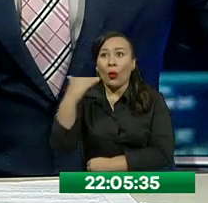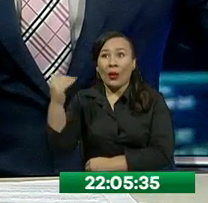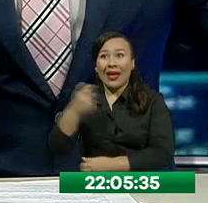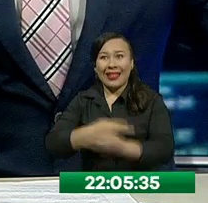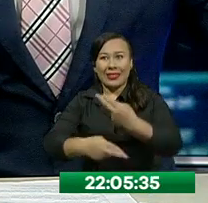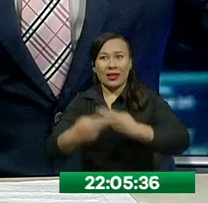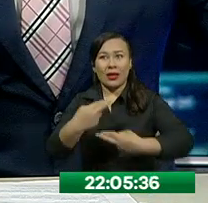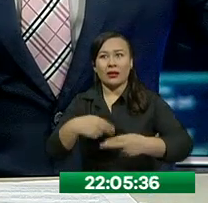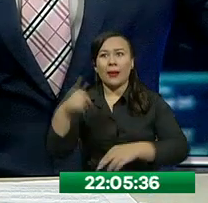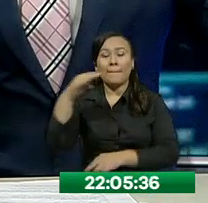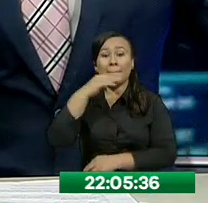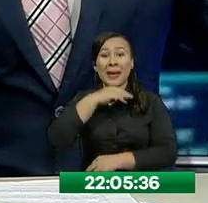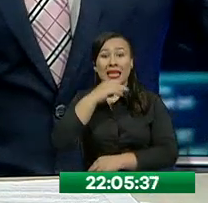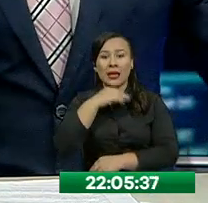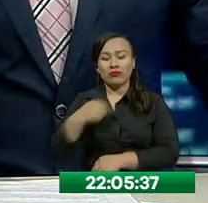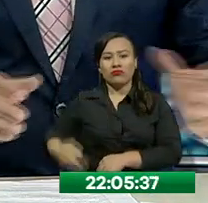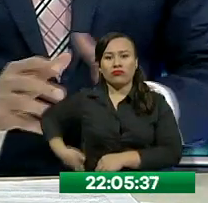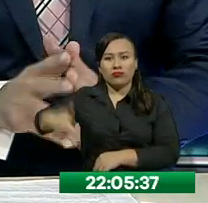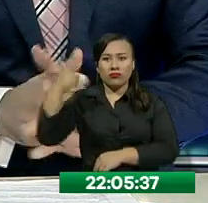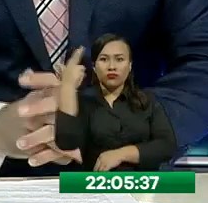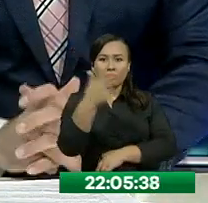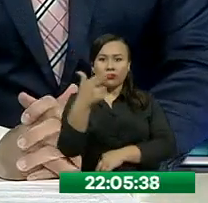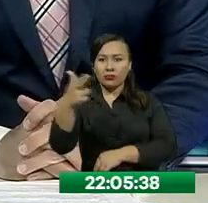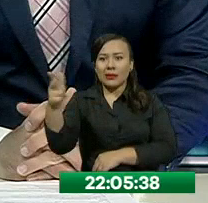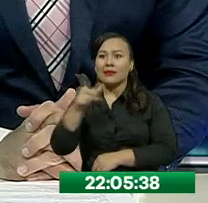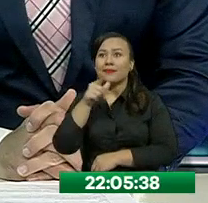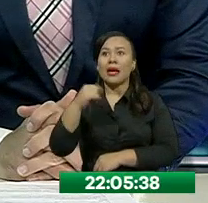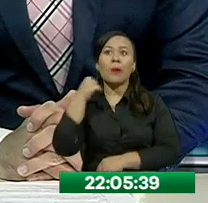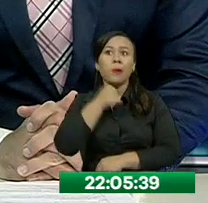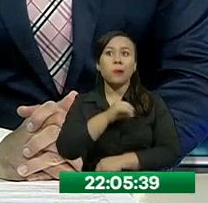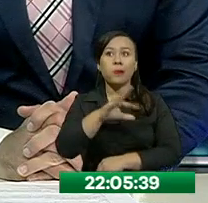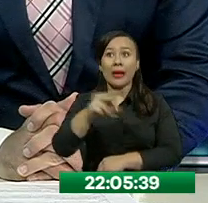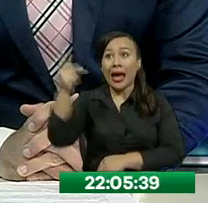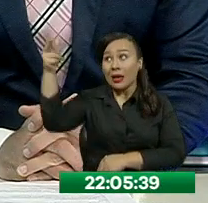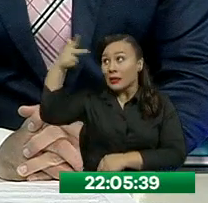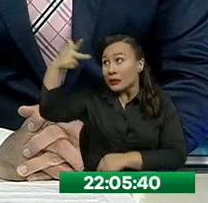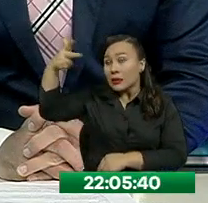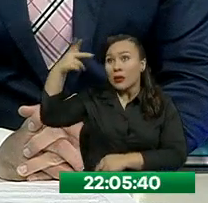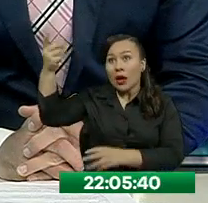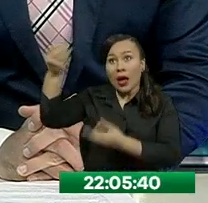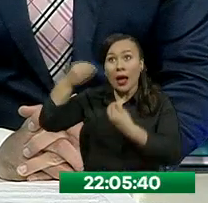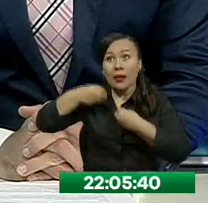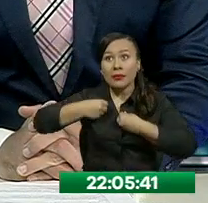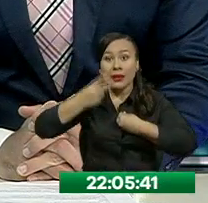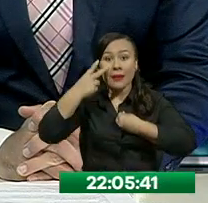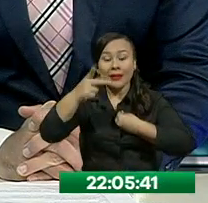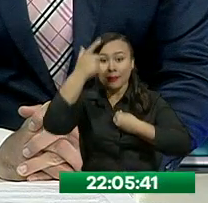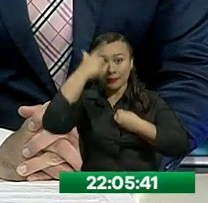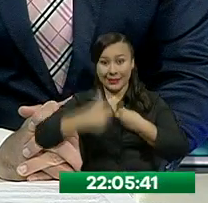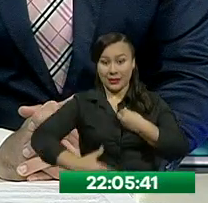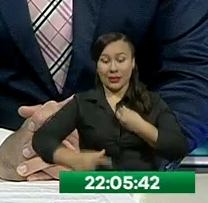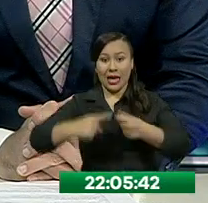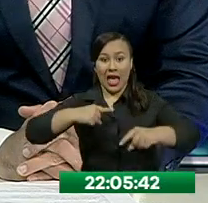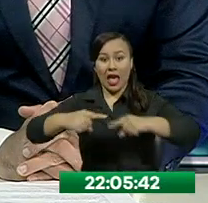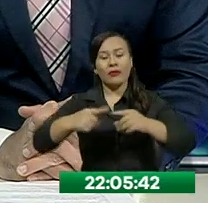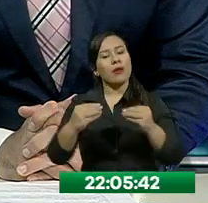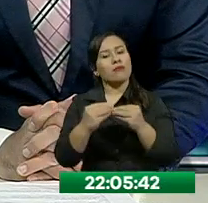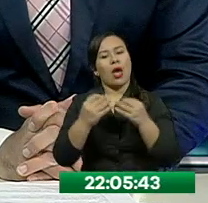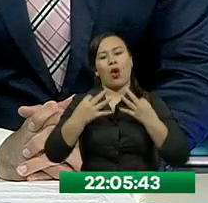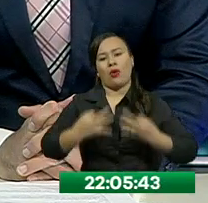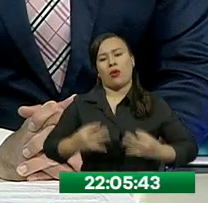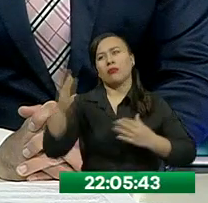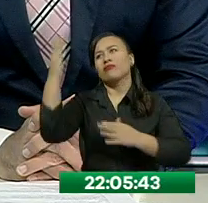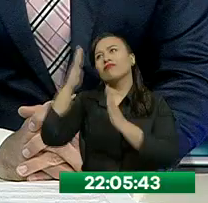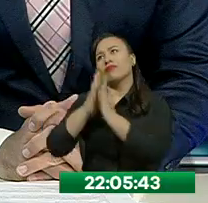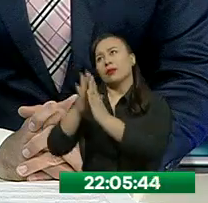zona comercial de Manta, en la provincia de Manabí. El hecho fue captado por las cámaras de seguridad. Los administradores de los locales piden mayor control